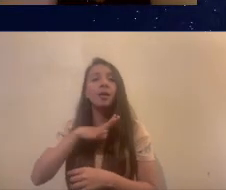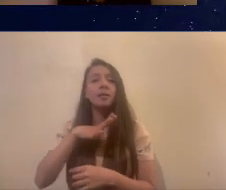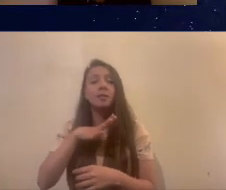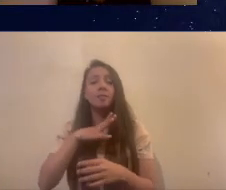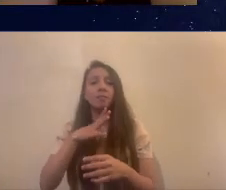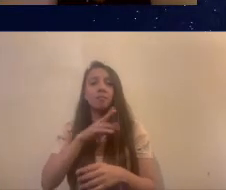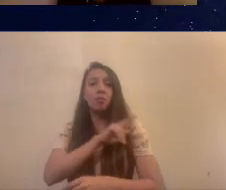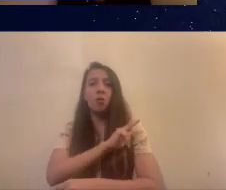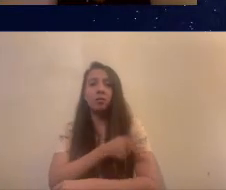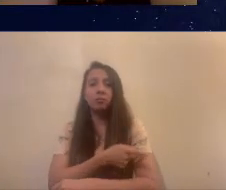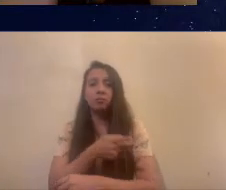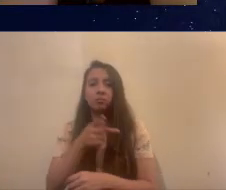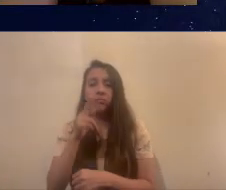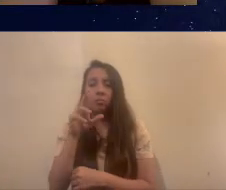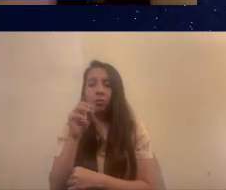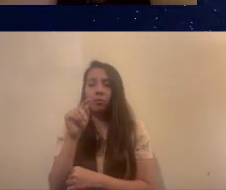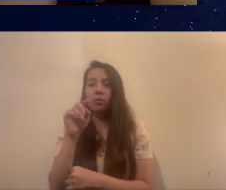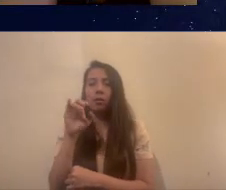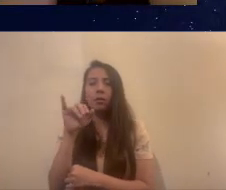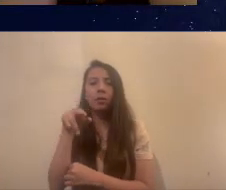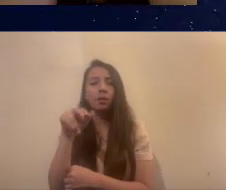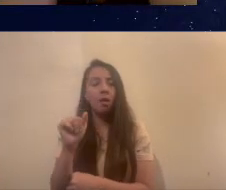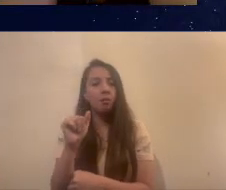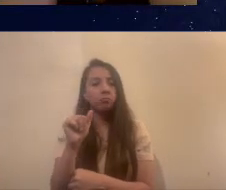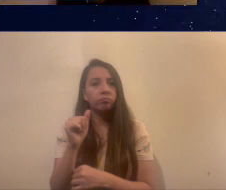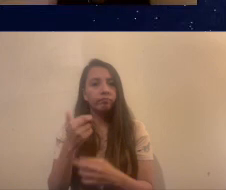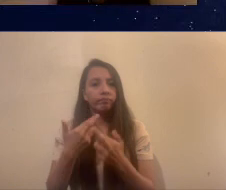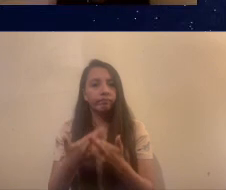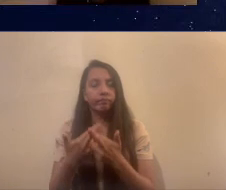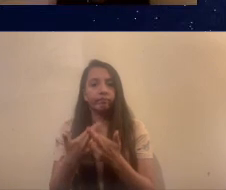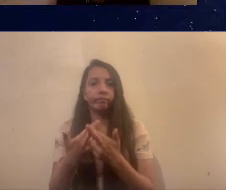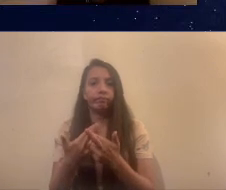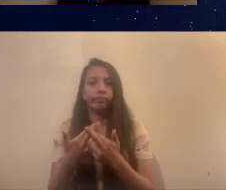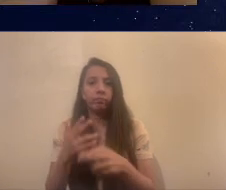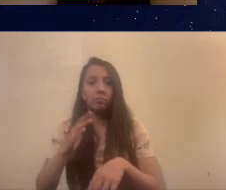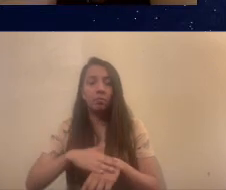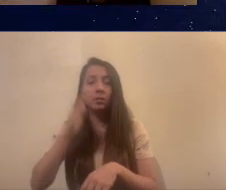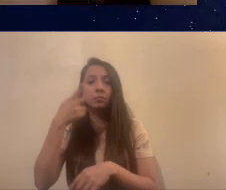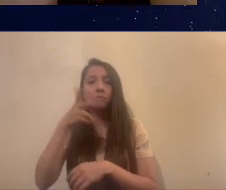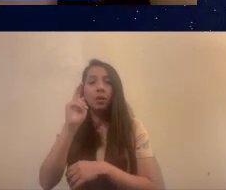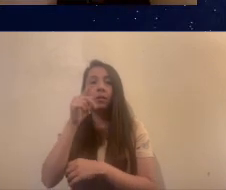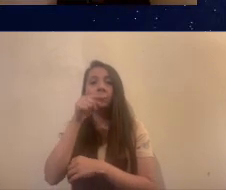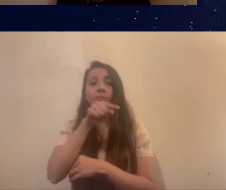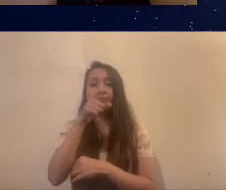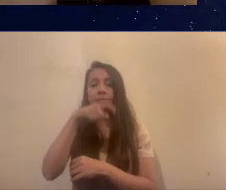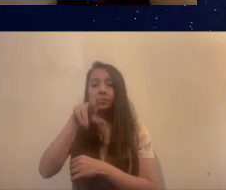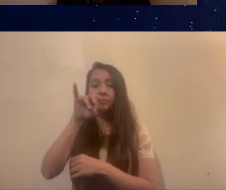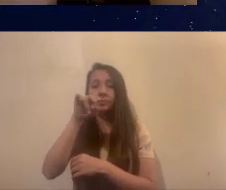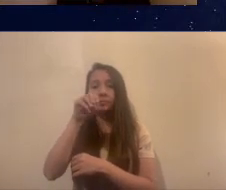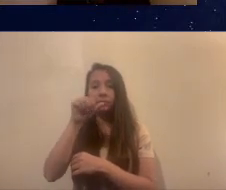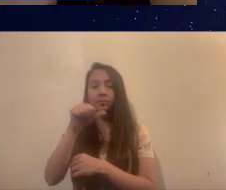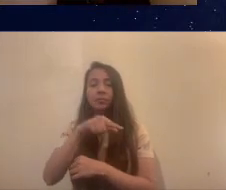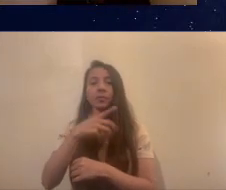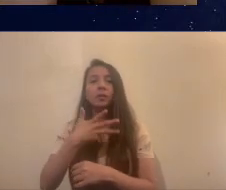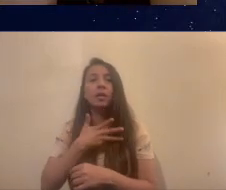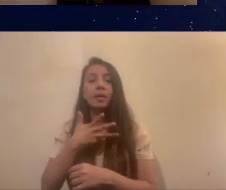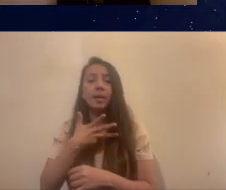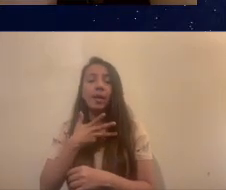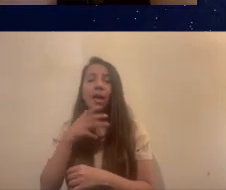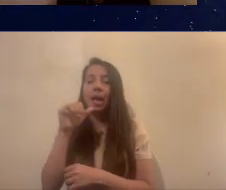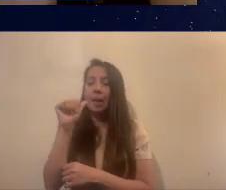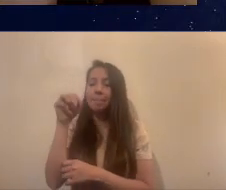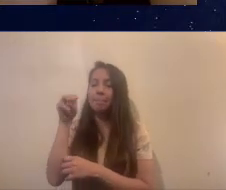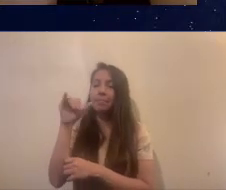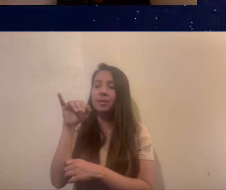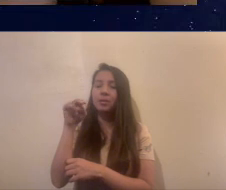tienen un mayor contenido de proteínas, pero la quinoa tiene en sus proteínas muchos aminoácidos y entre ellos los aminoácidos